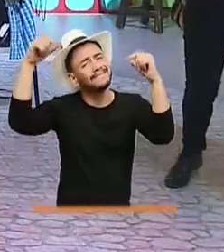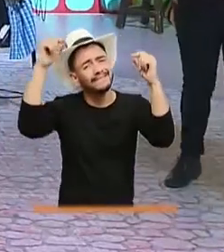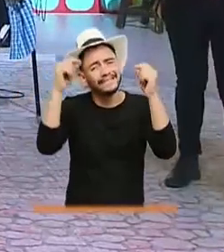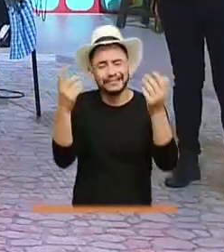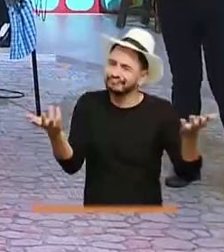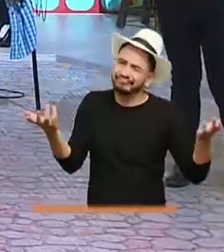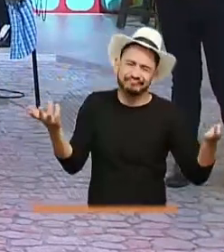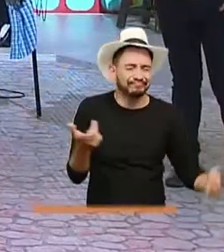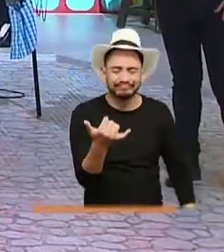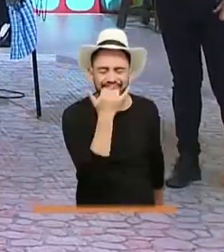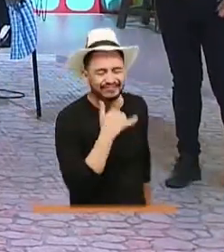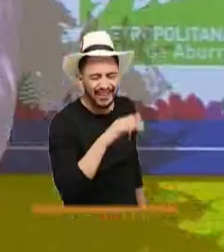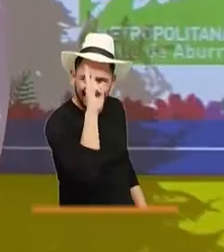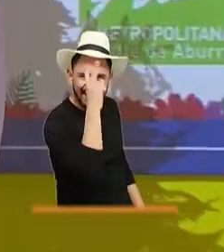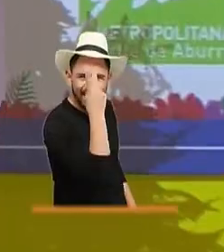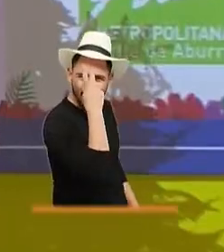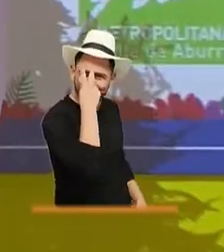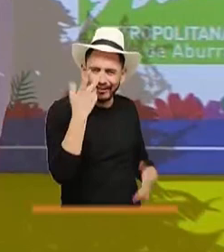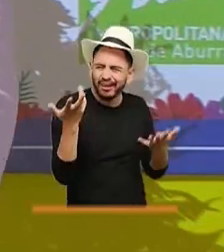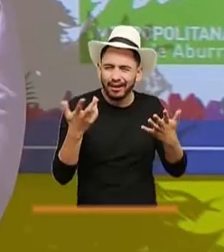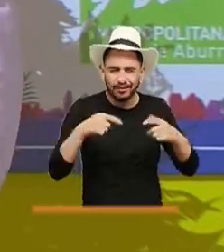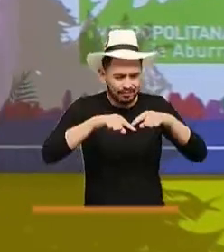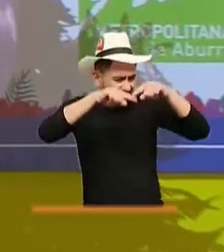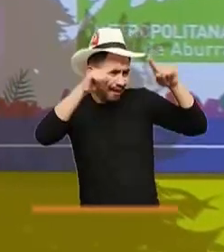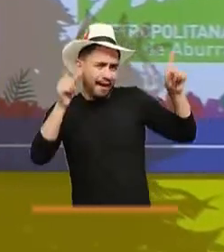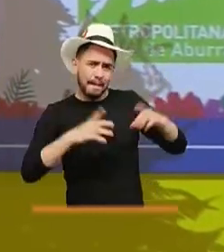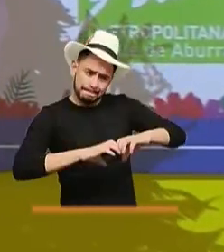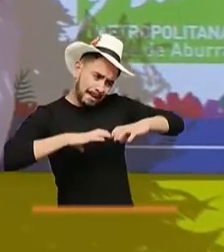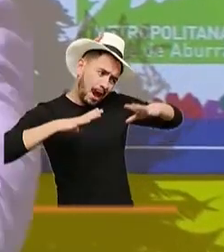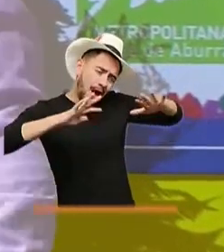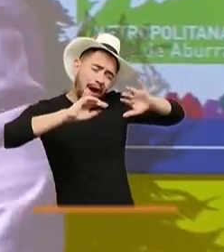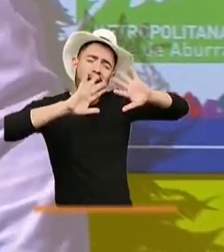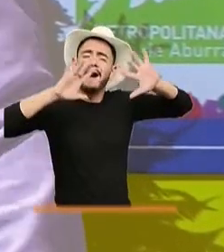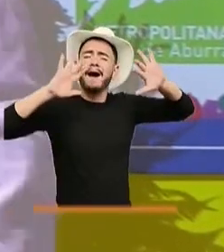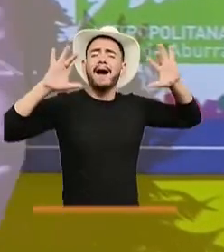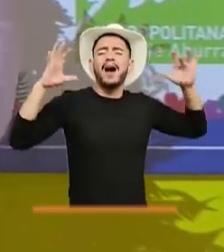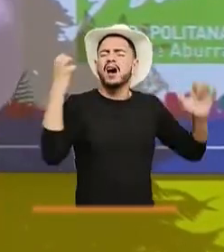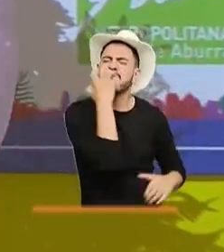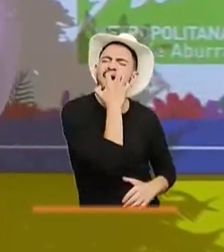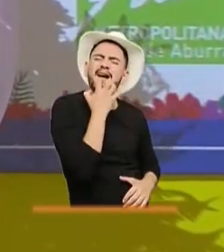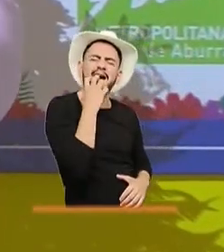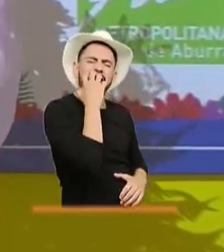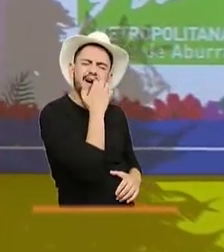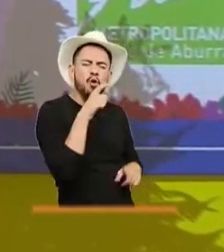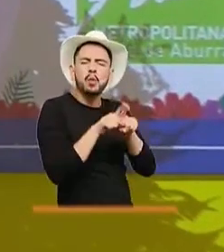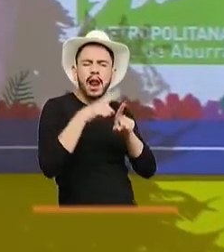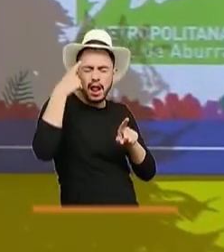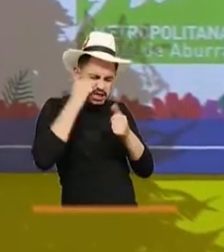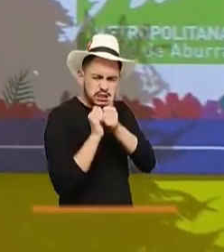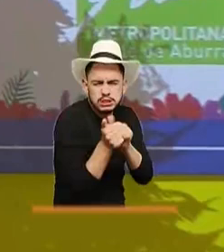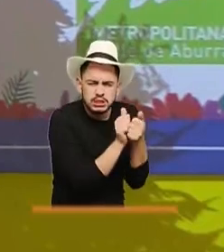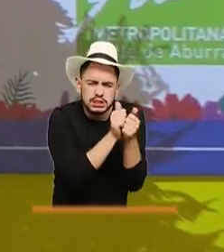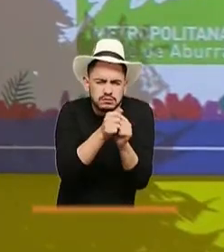equivoca, yo soy un sol que caliento, como a un buen deportista le ayudo en